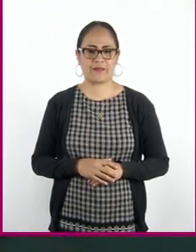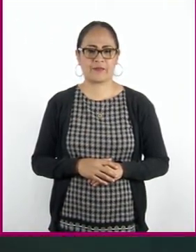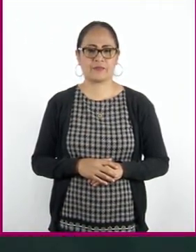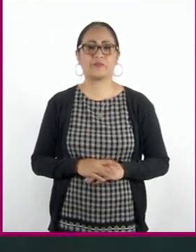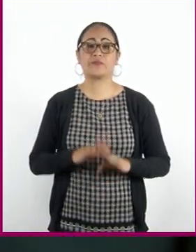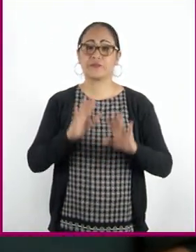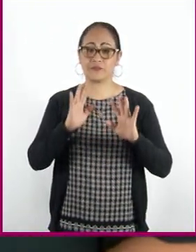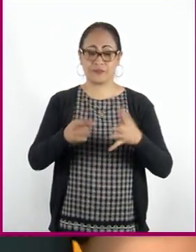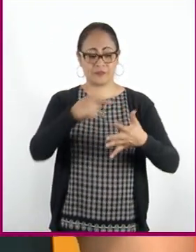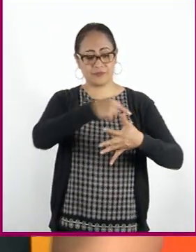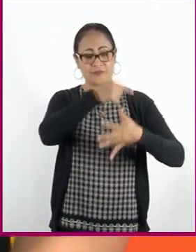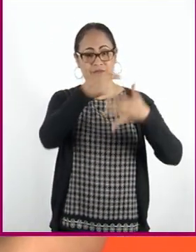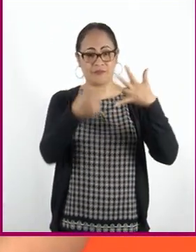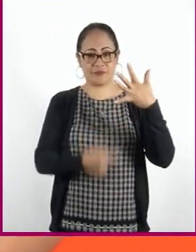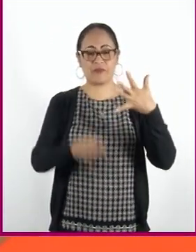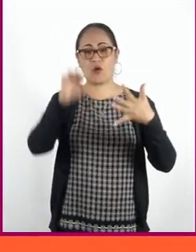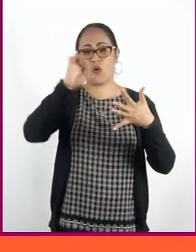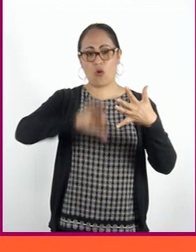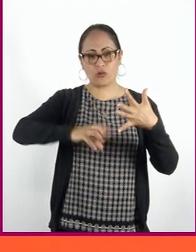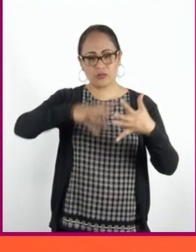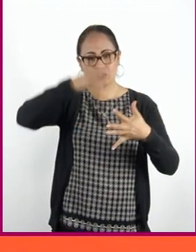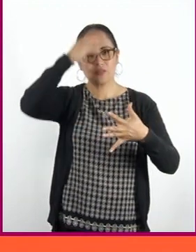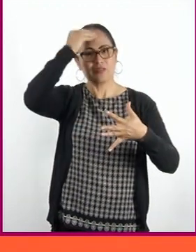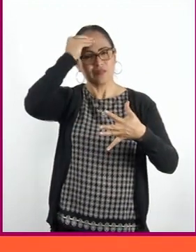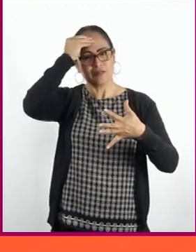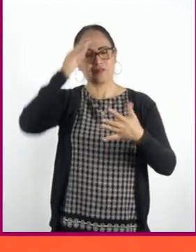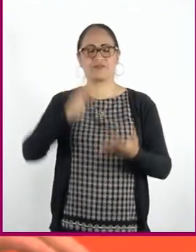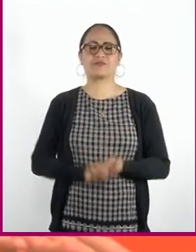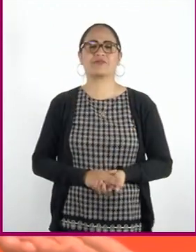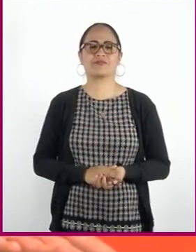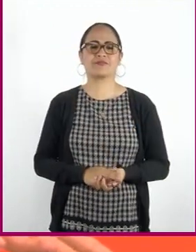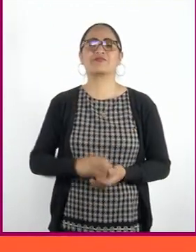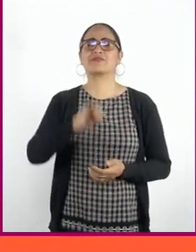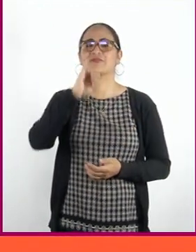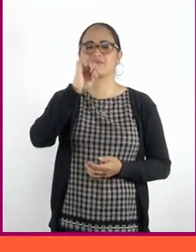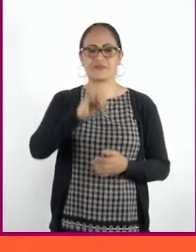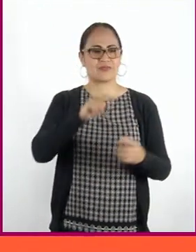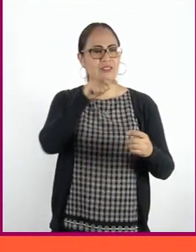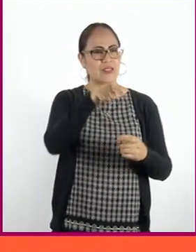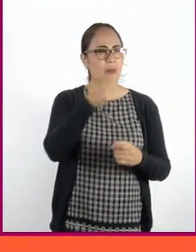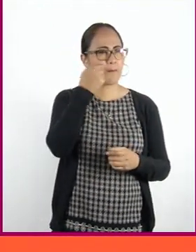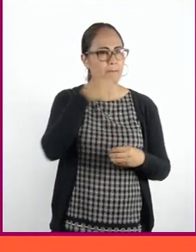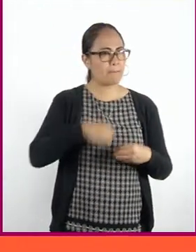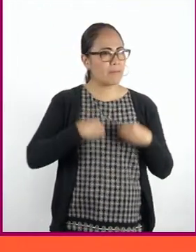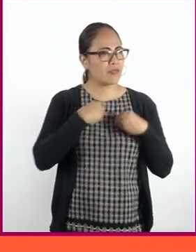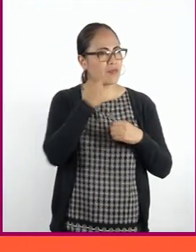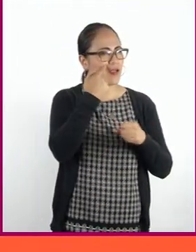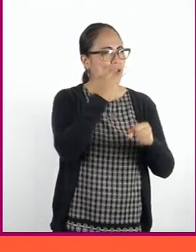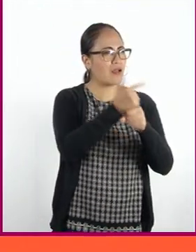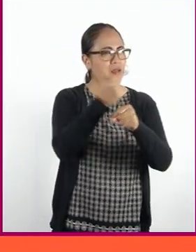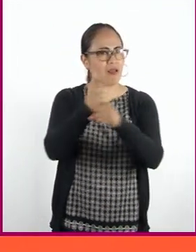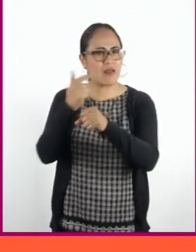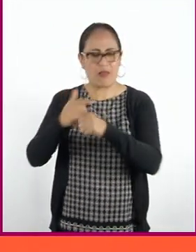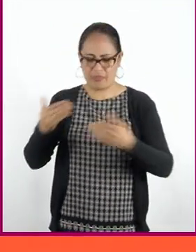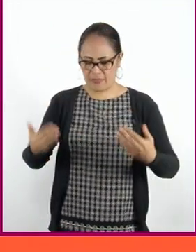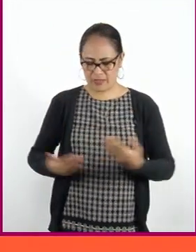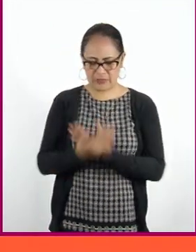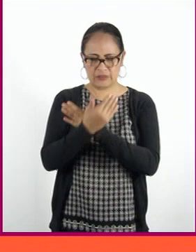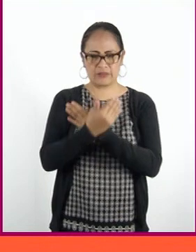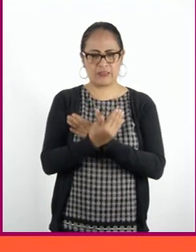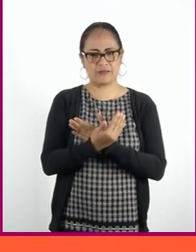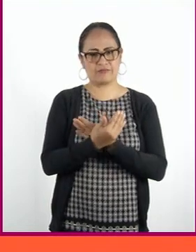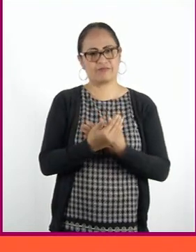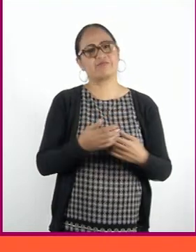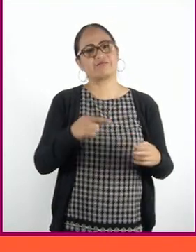Todos los elementos abordados en esta sesión están presentes en muchos aspectos de nuestra vida, desde que nacemos, y se